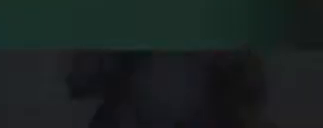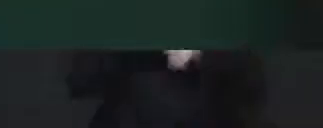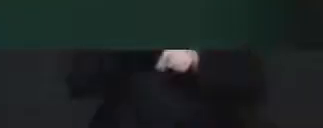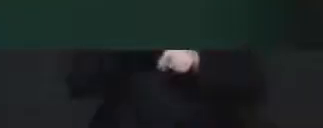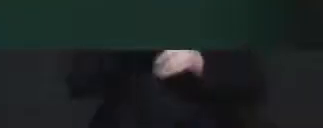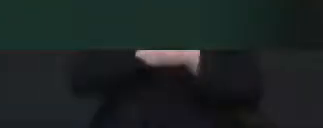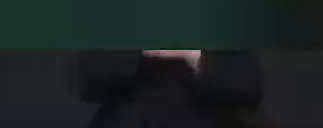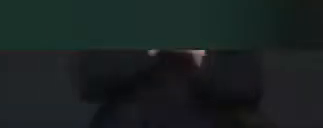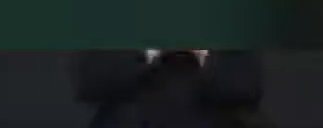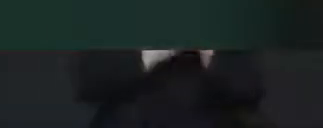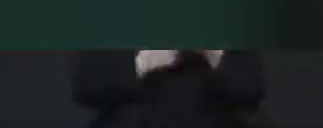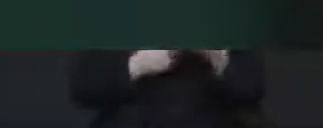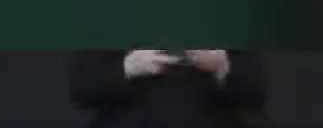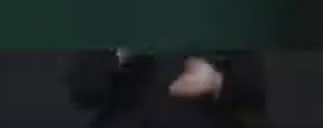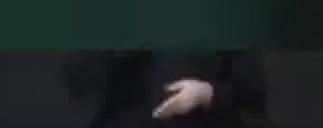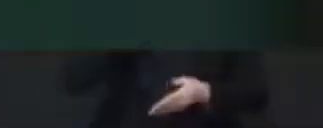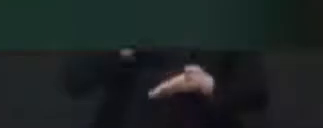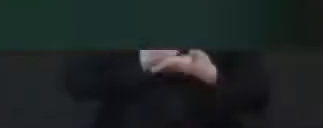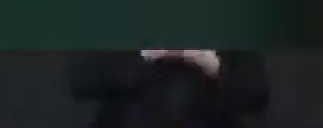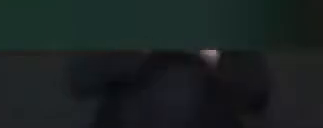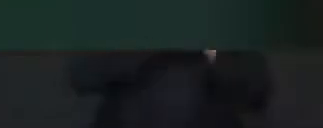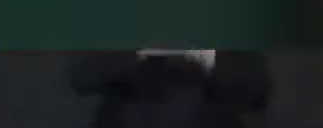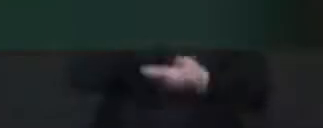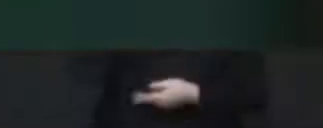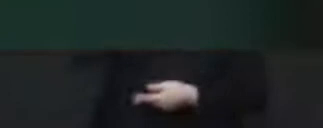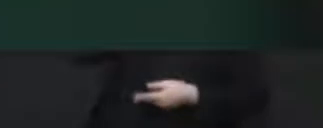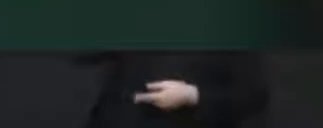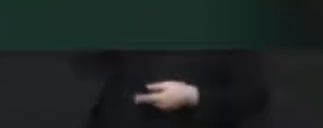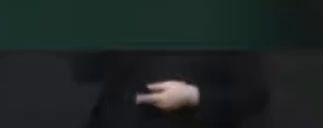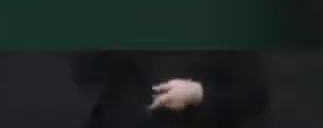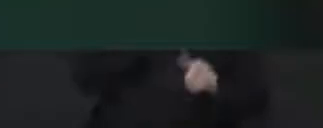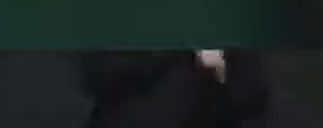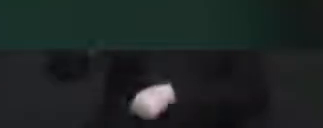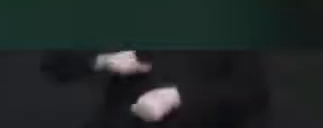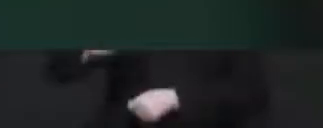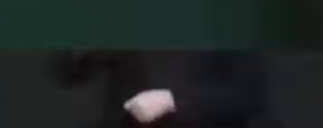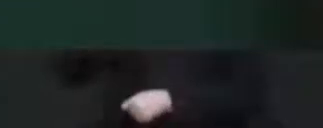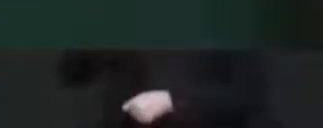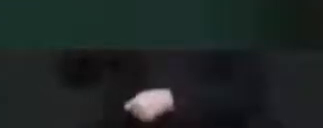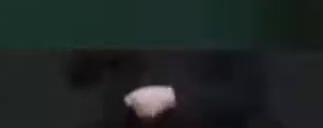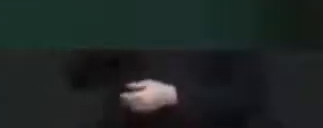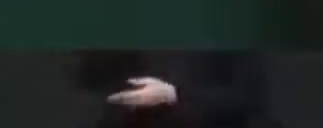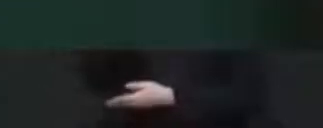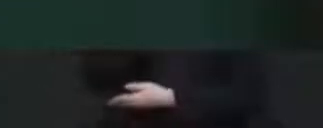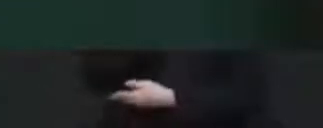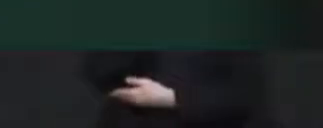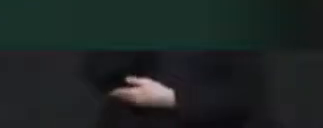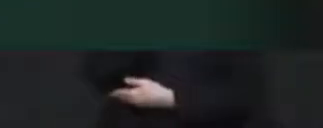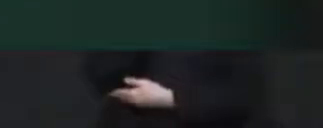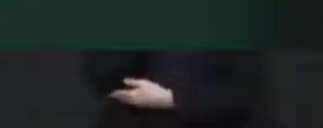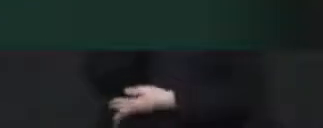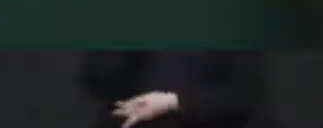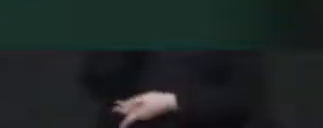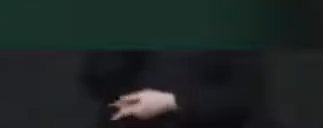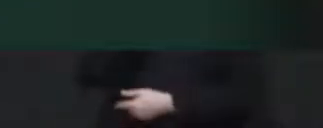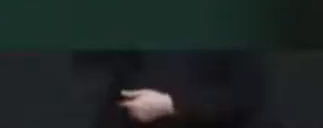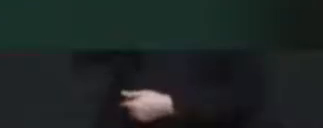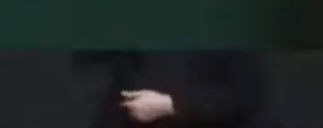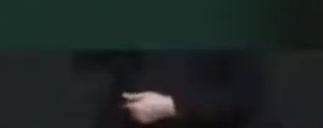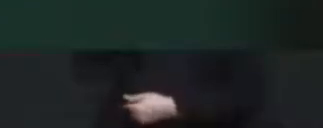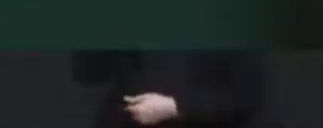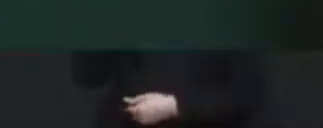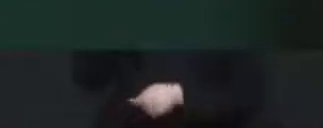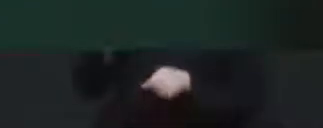mandataria expuso que hay un programa esencial en Milpa Alta y Tlalpan, particularmente en el Ajusco y Topilejo, donde trabajan las Secretarías de la Defensa